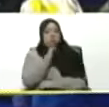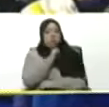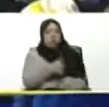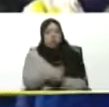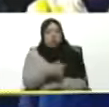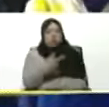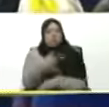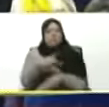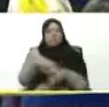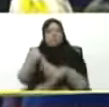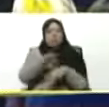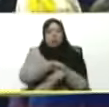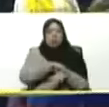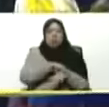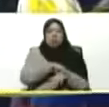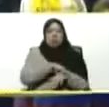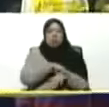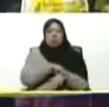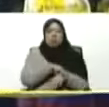para peor.